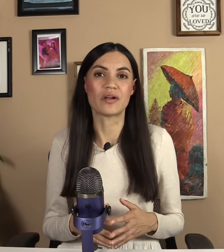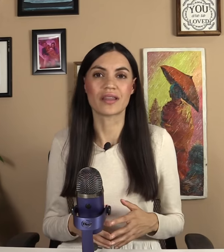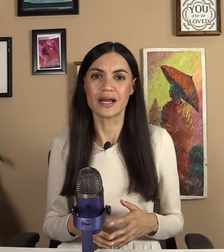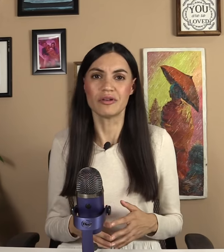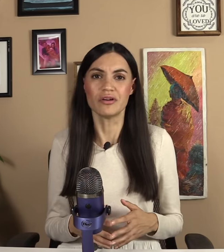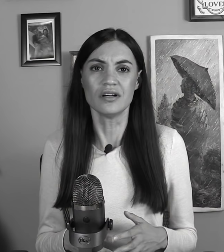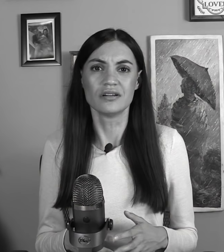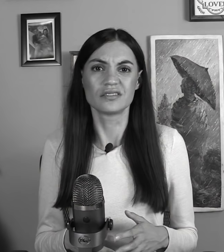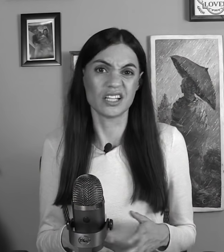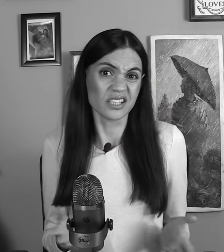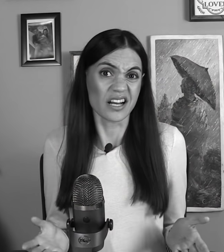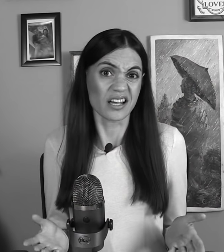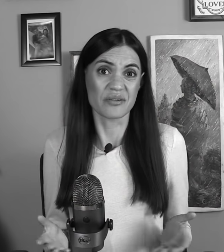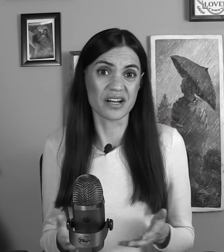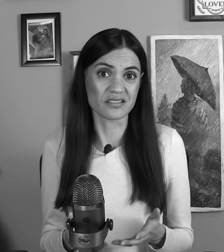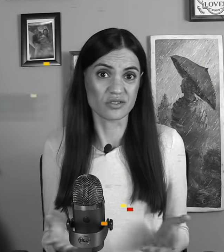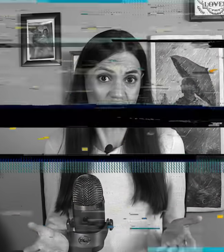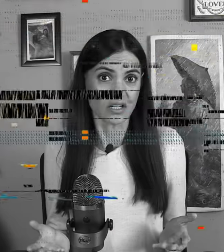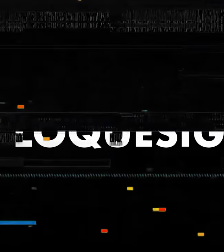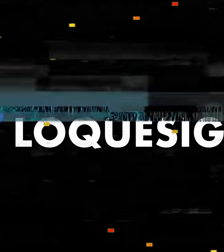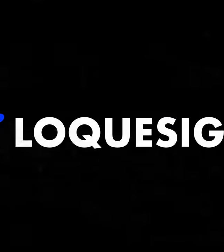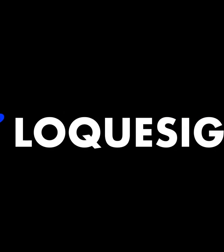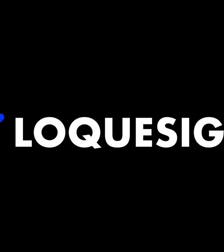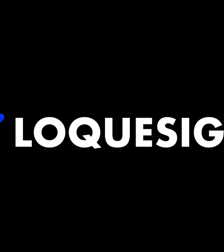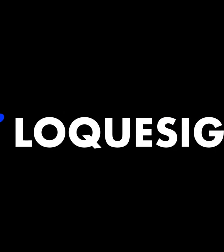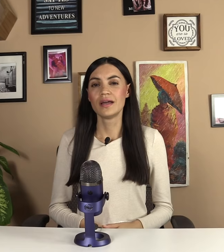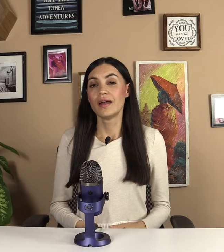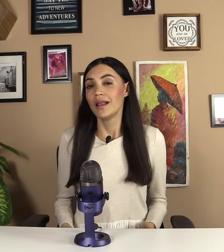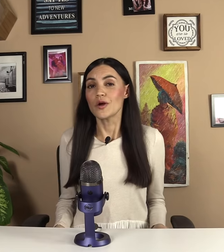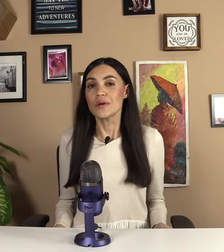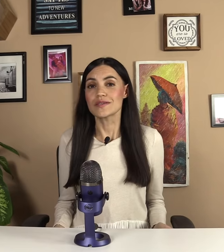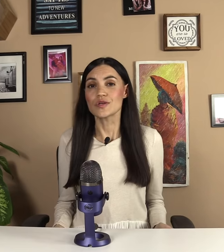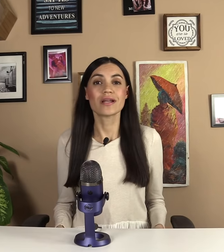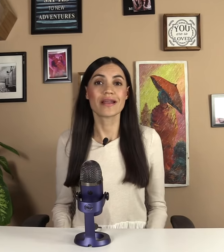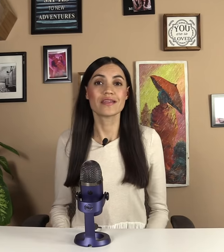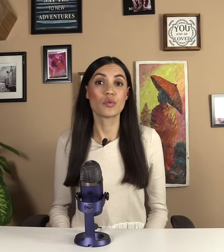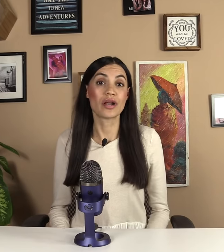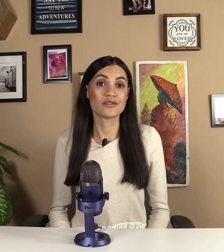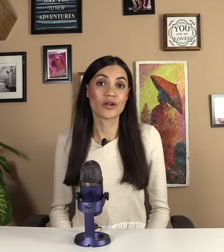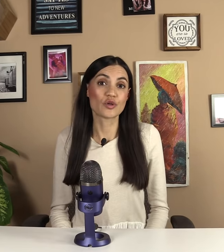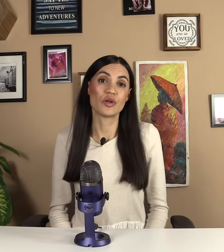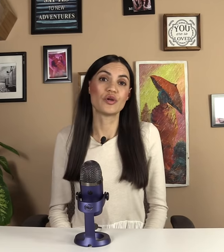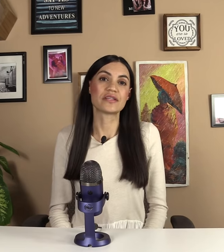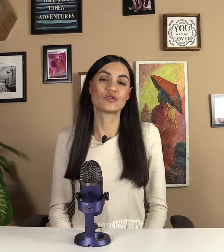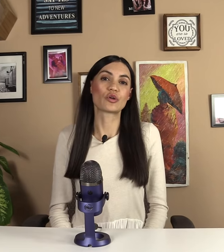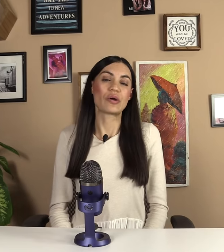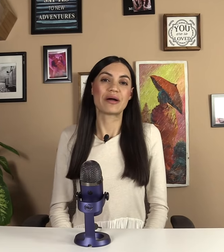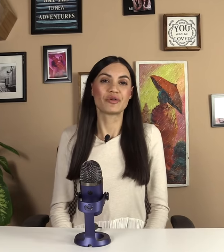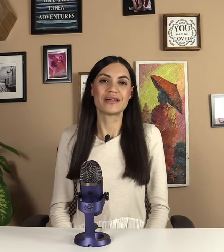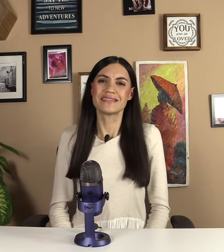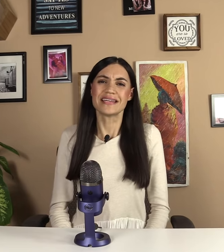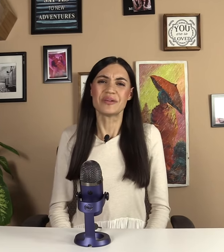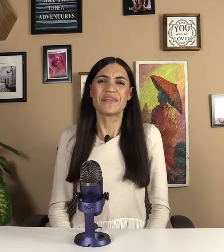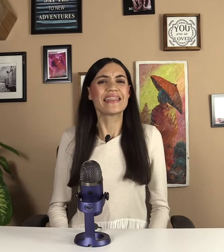hijo menor de anv lo que no tiene nada que ver en esta historia la conversación en redes polarizó las opiniones en torno a